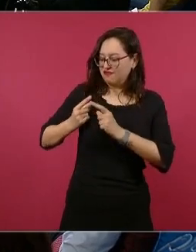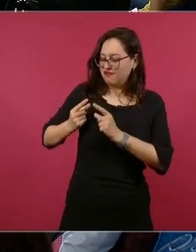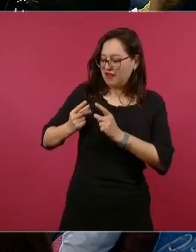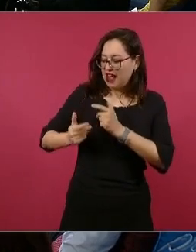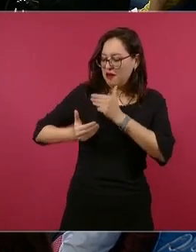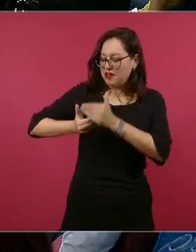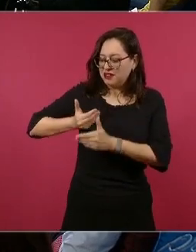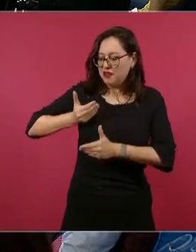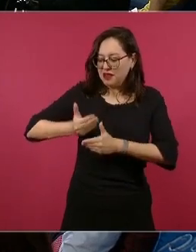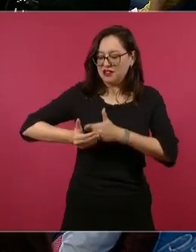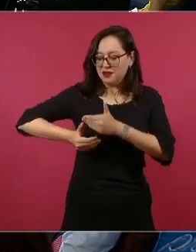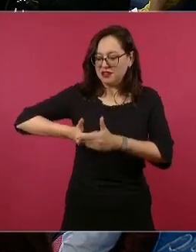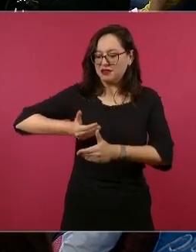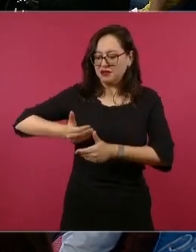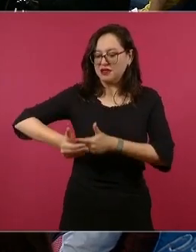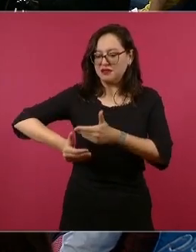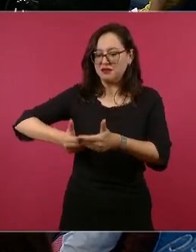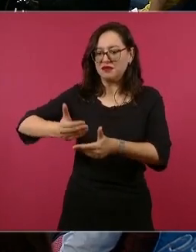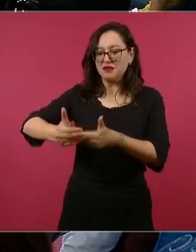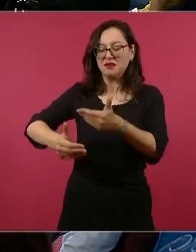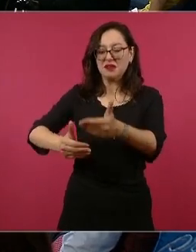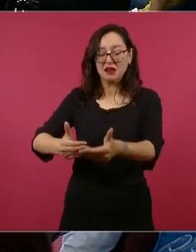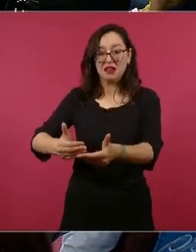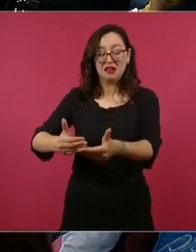iba a